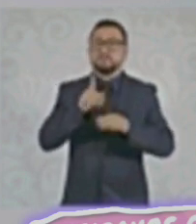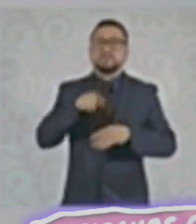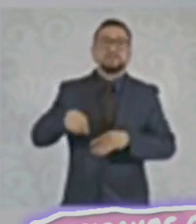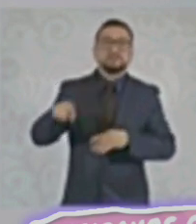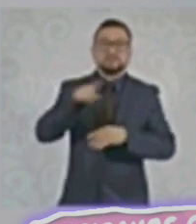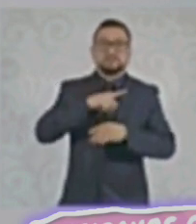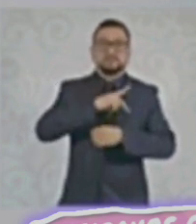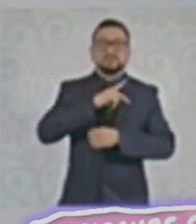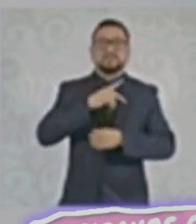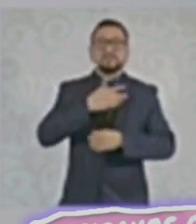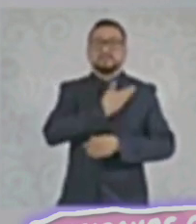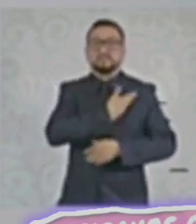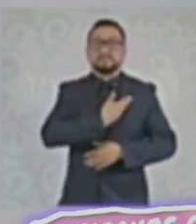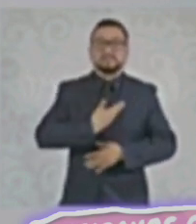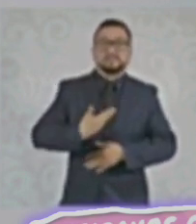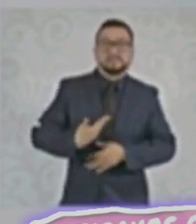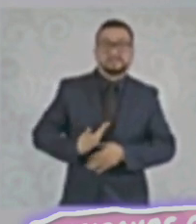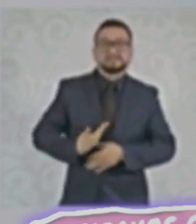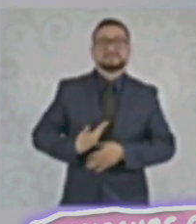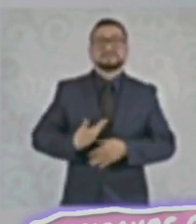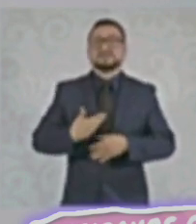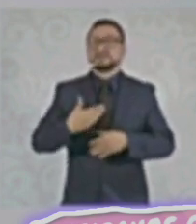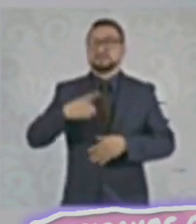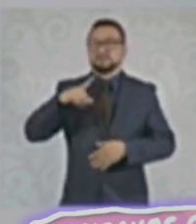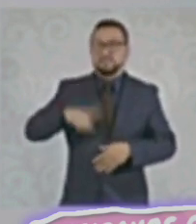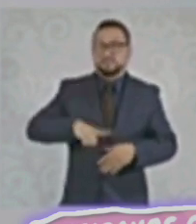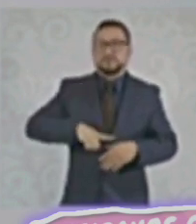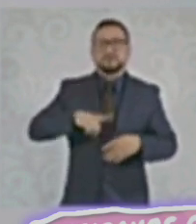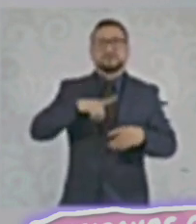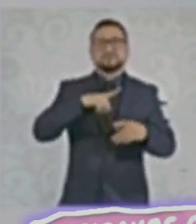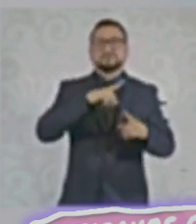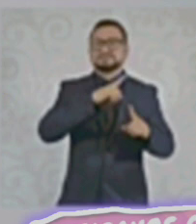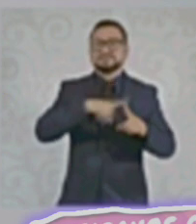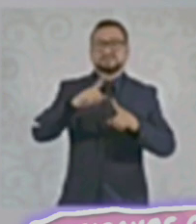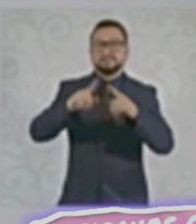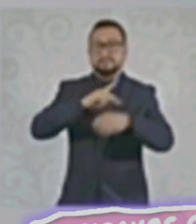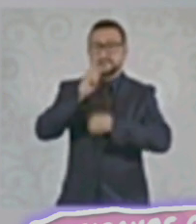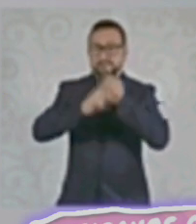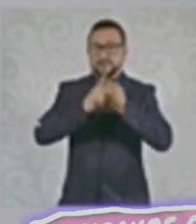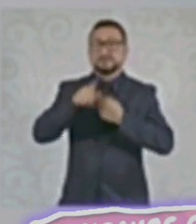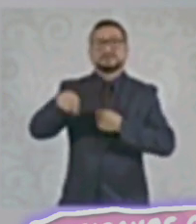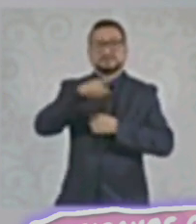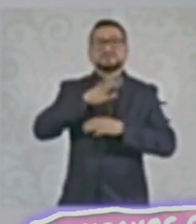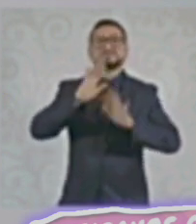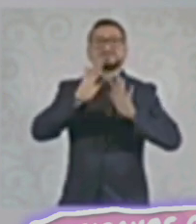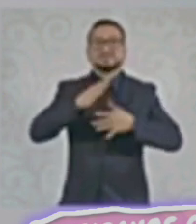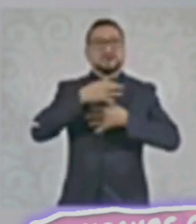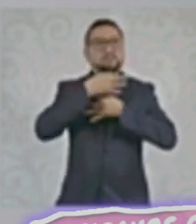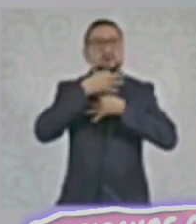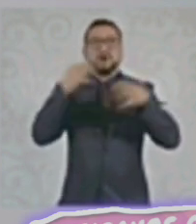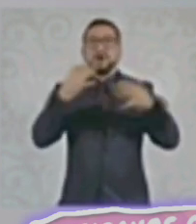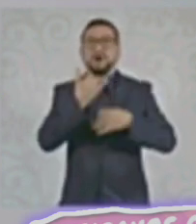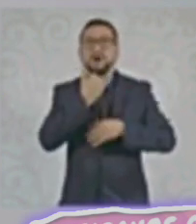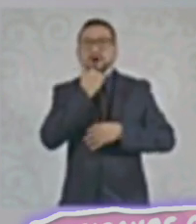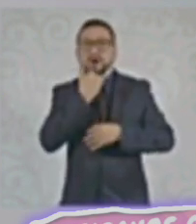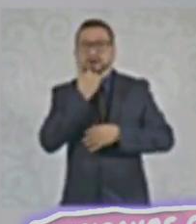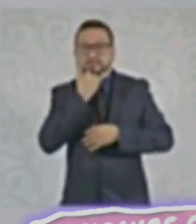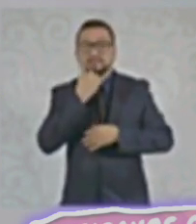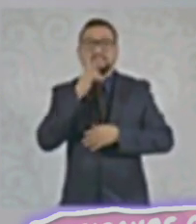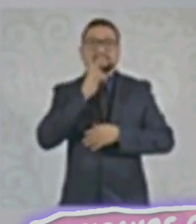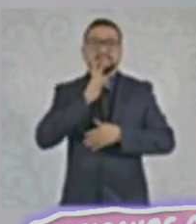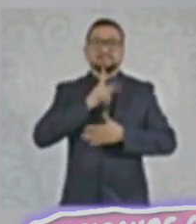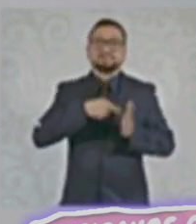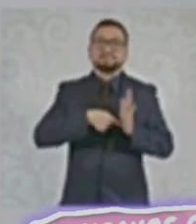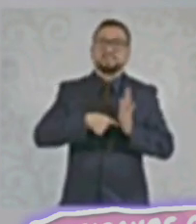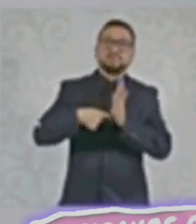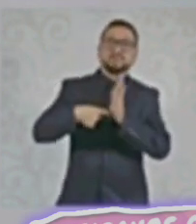hecho presidentes o gobernantes de distintos lugares del mundo, para ver si